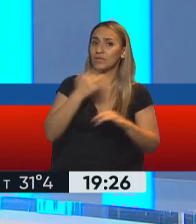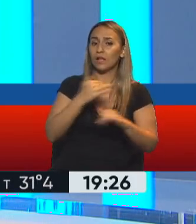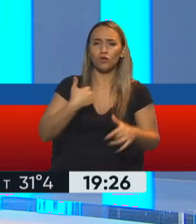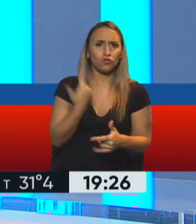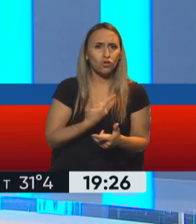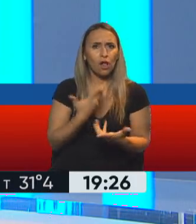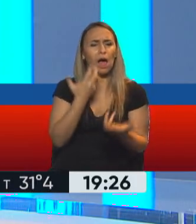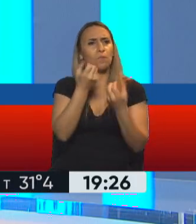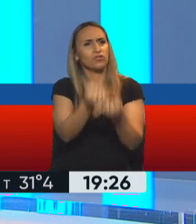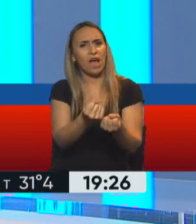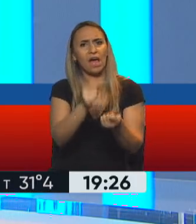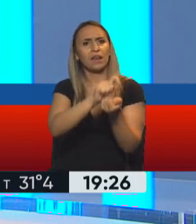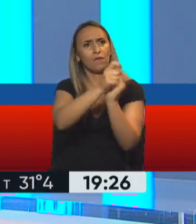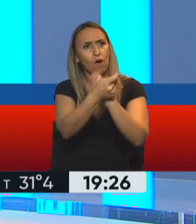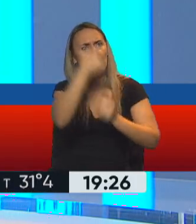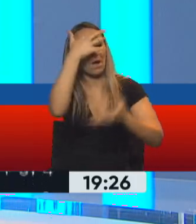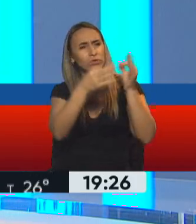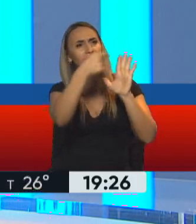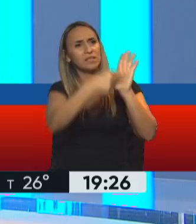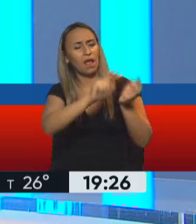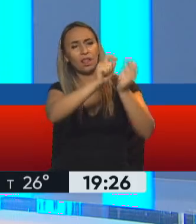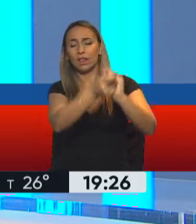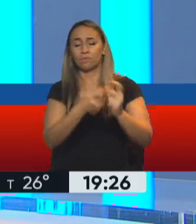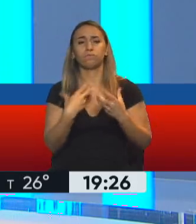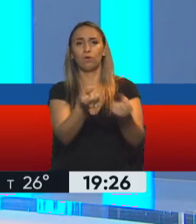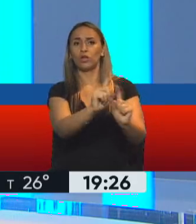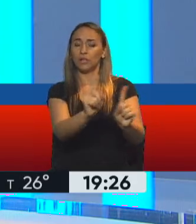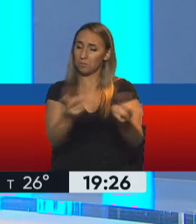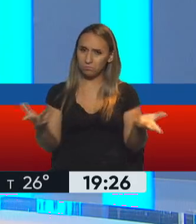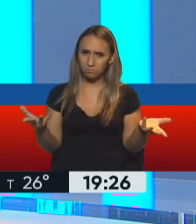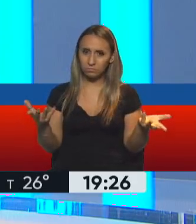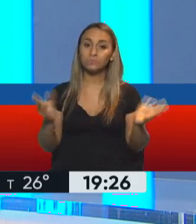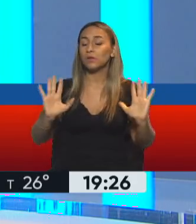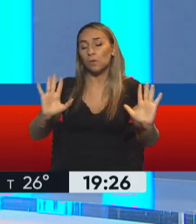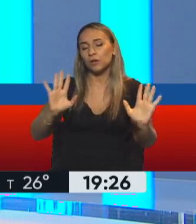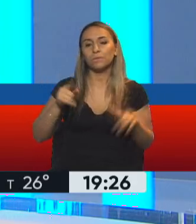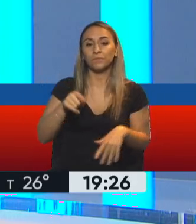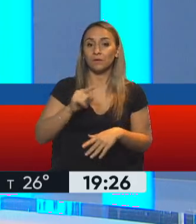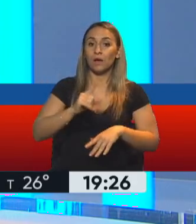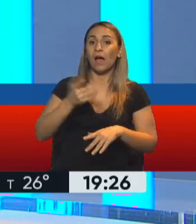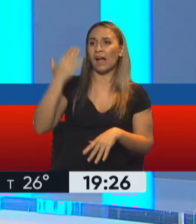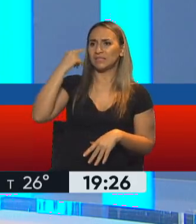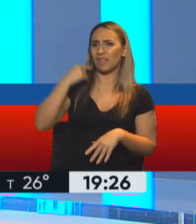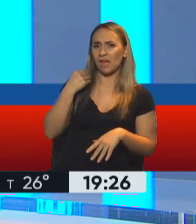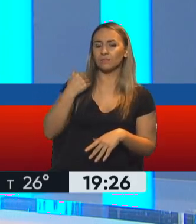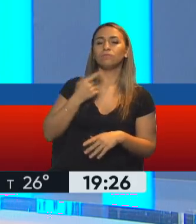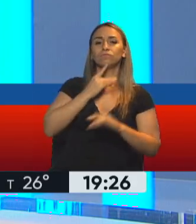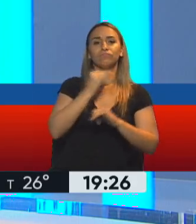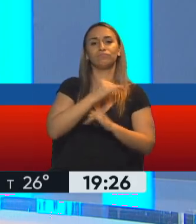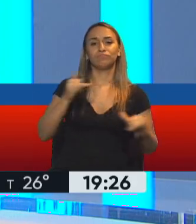bueno, esta es la posición. Terminó redondeando lo que ya había empezado hace algunos días cuando se había decidido presentarse finalmente ante